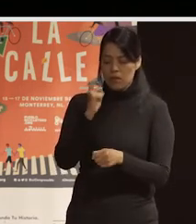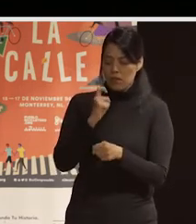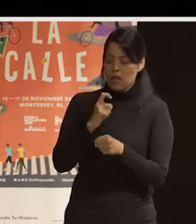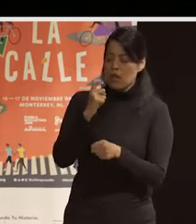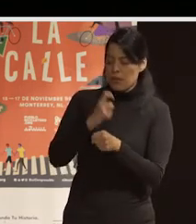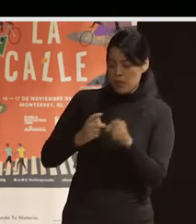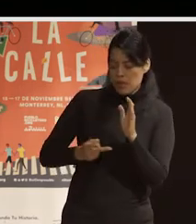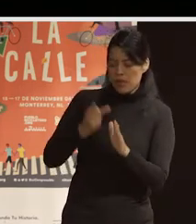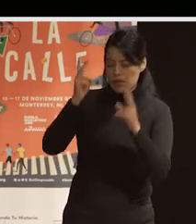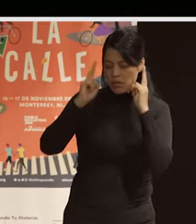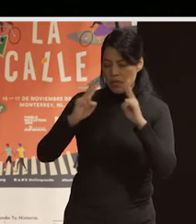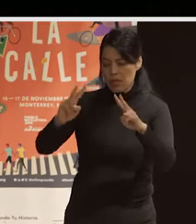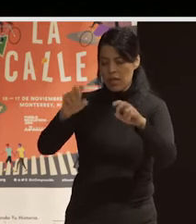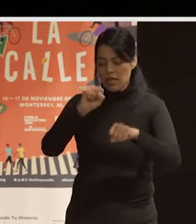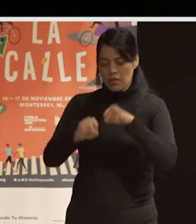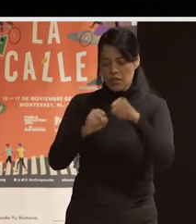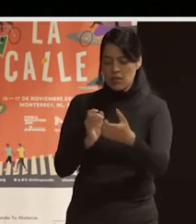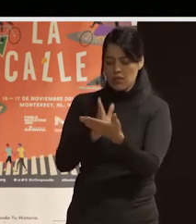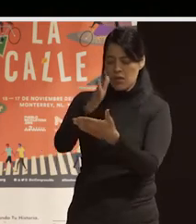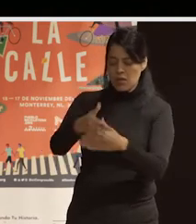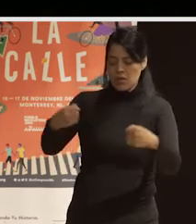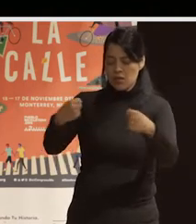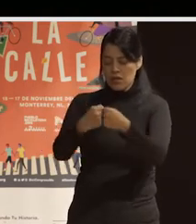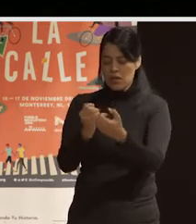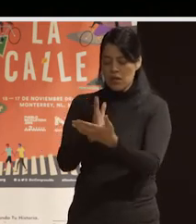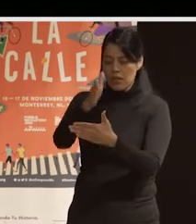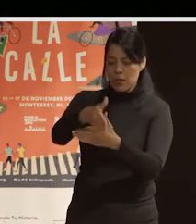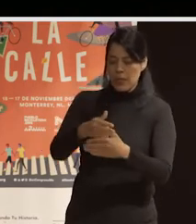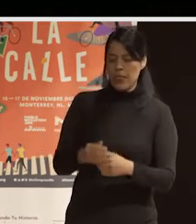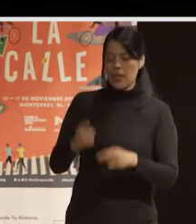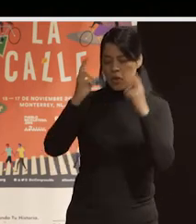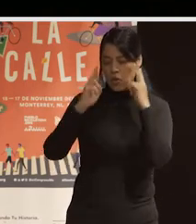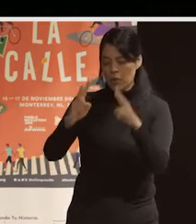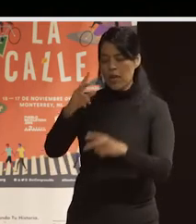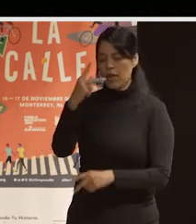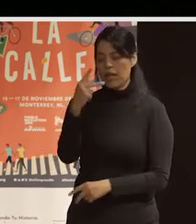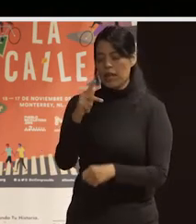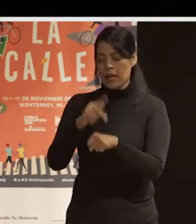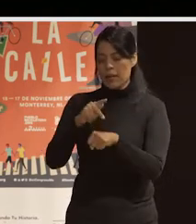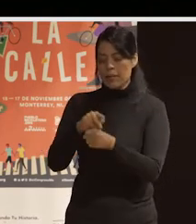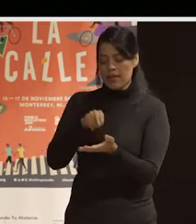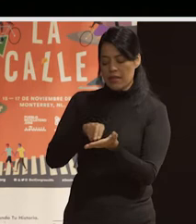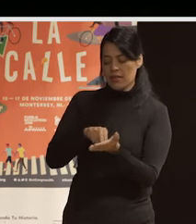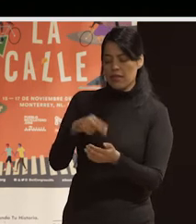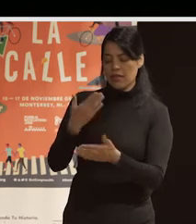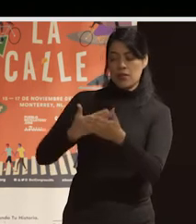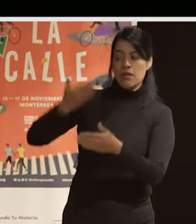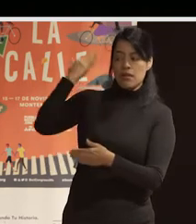viaje de bicis a través de las fronteras fue un viaje a piedras negras en el 2001